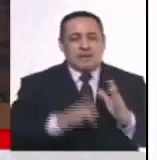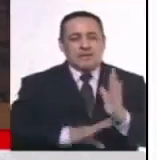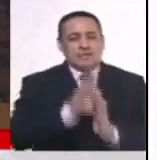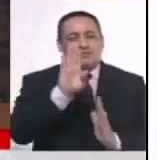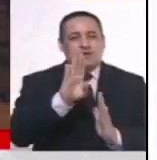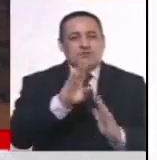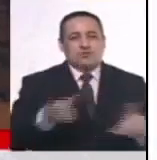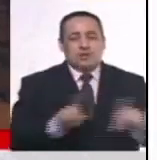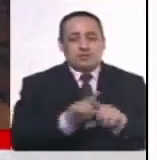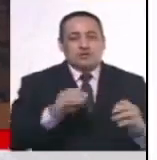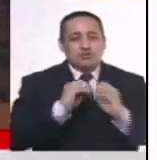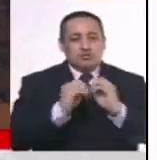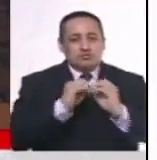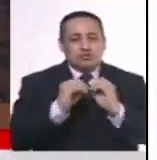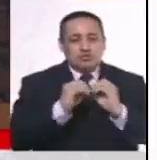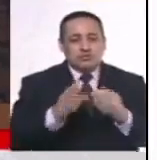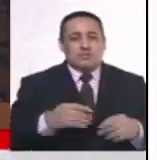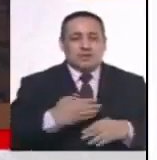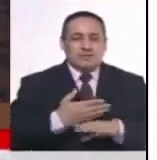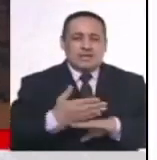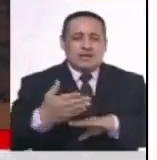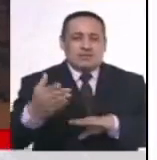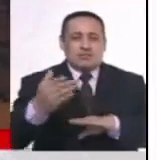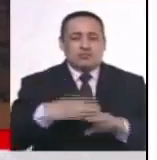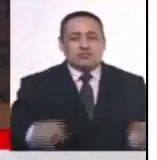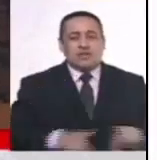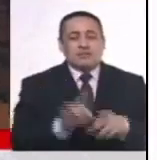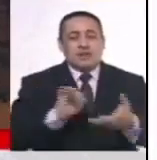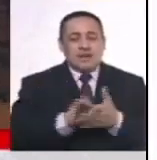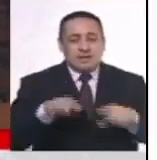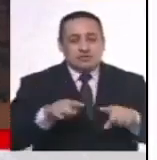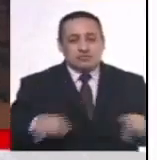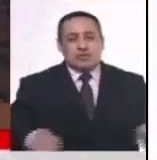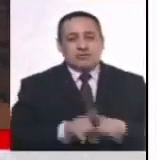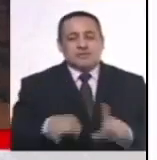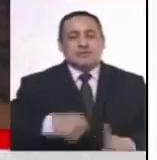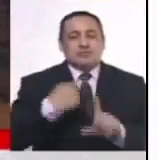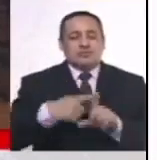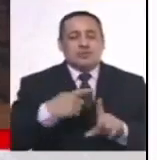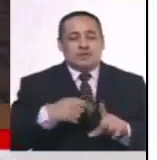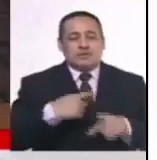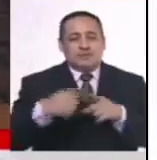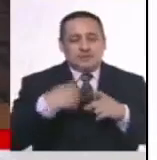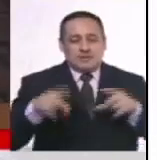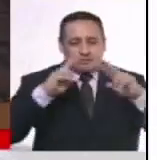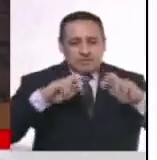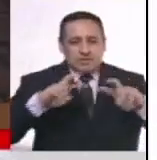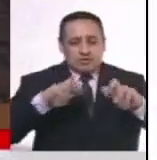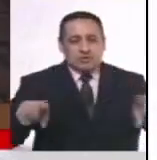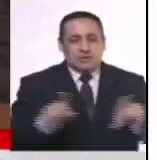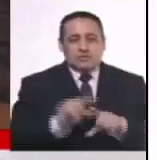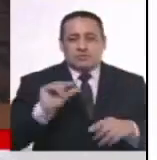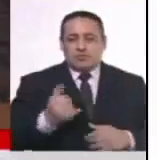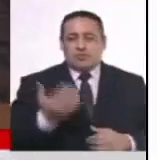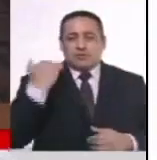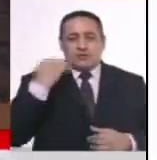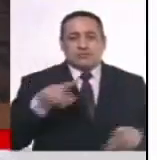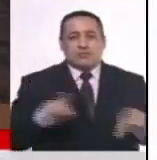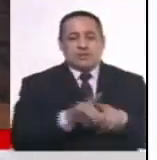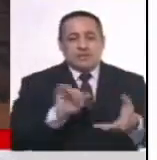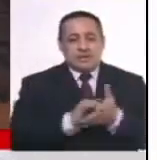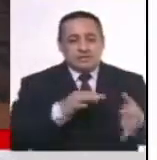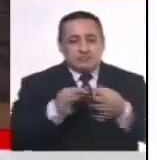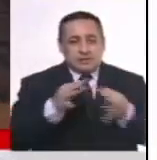crecimiento sostenido a largo plazo. A ello se suman investigadores recientes que